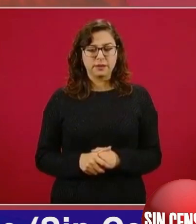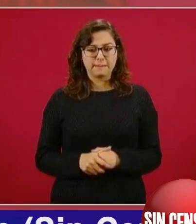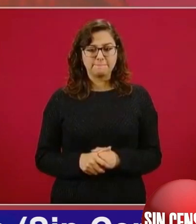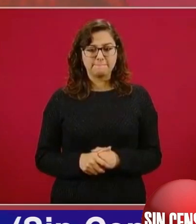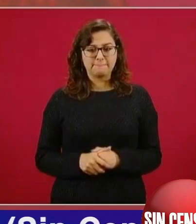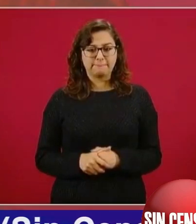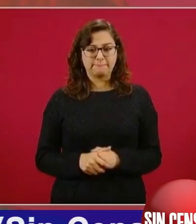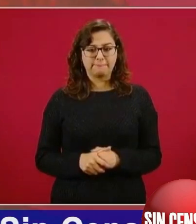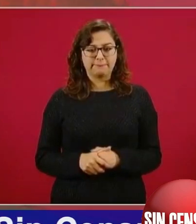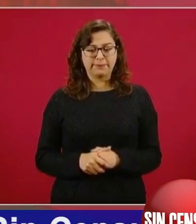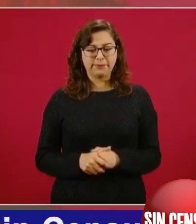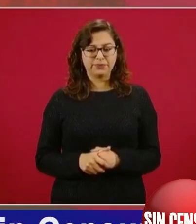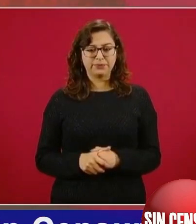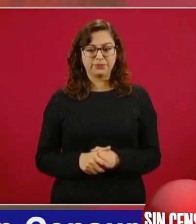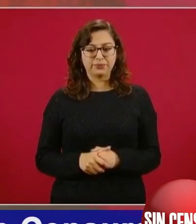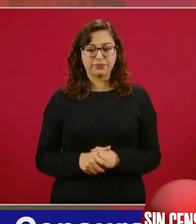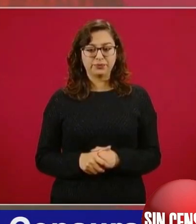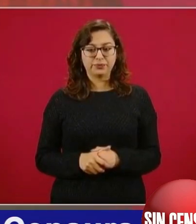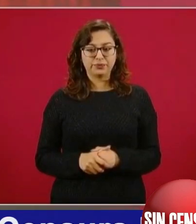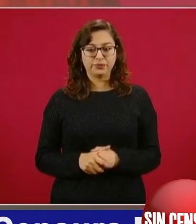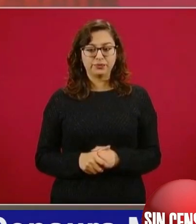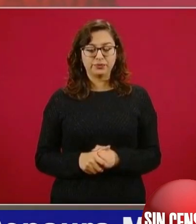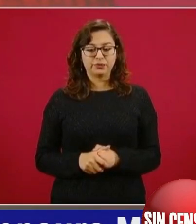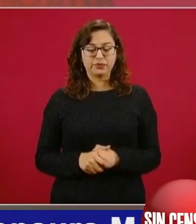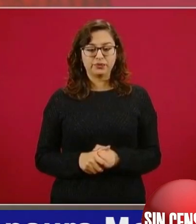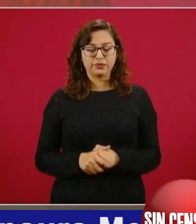Si se roba